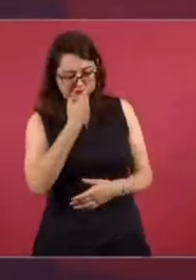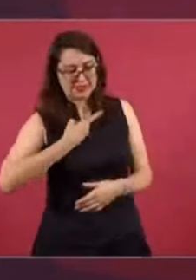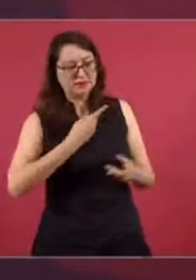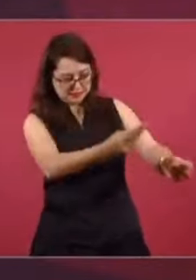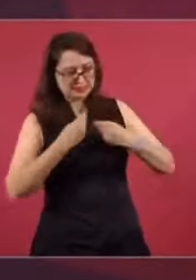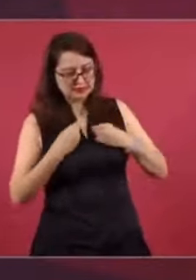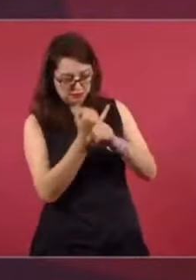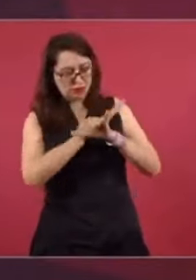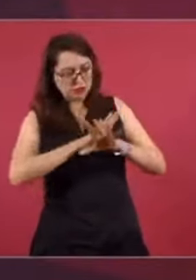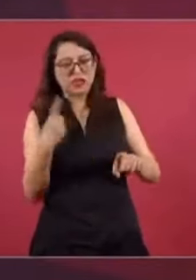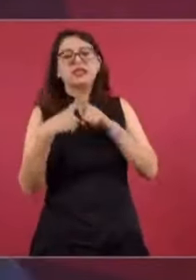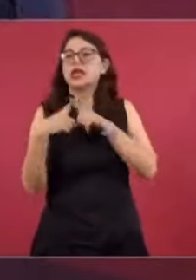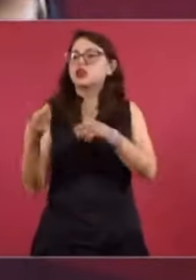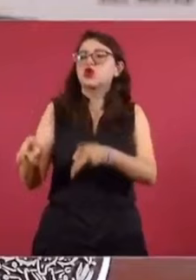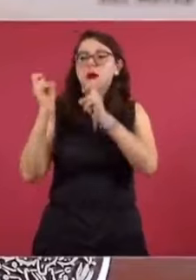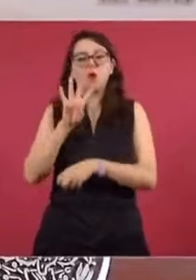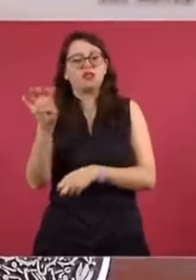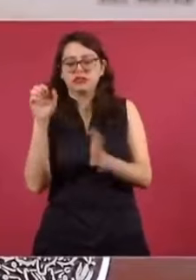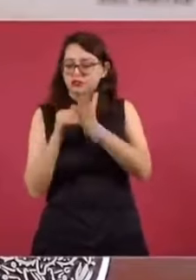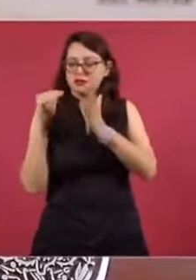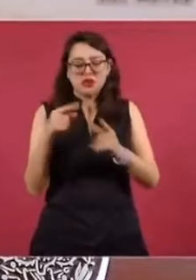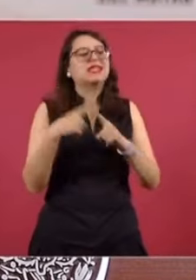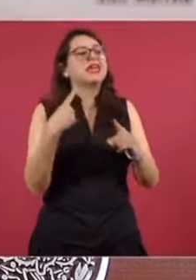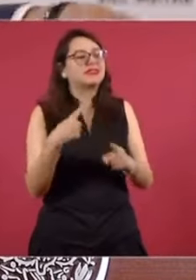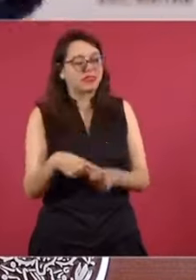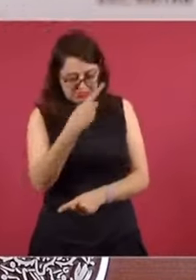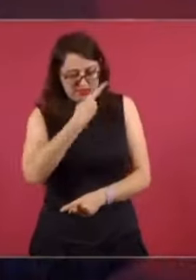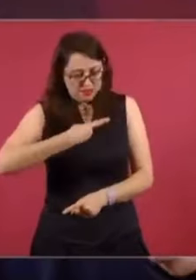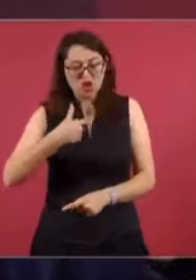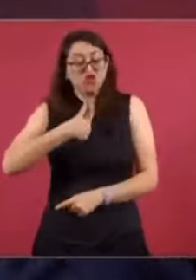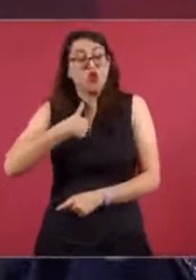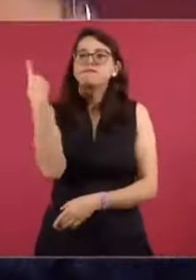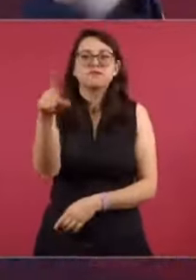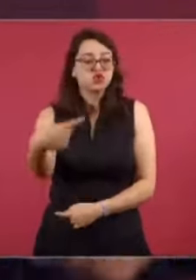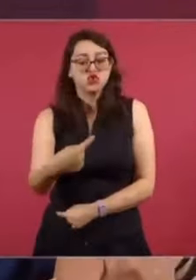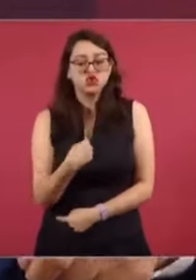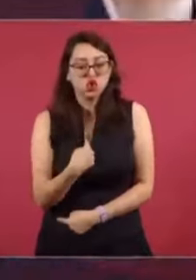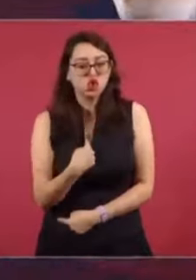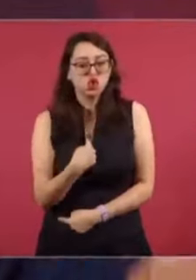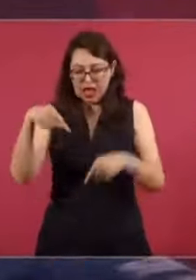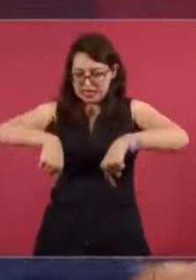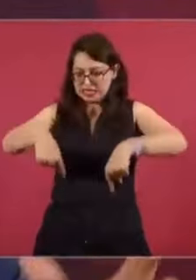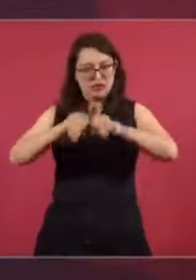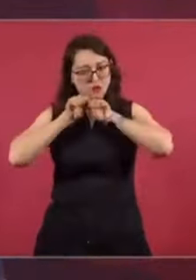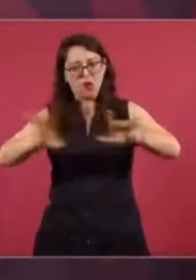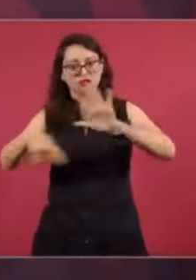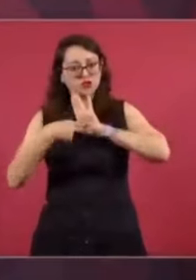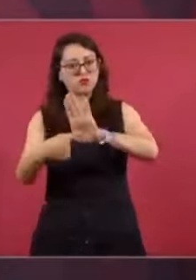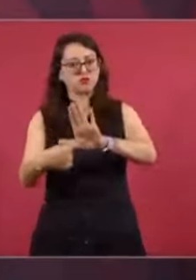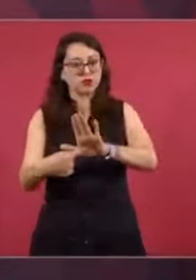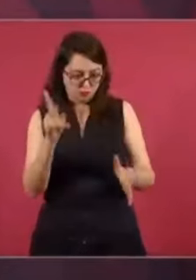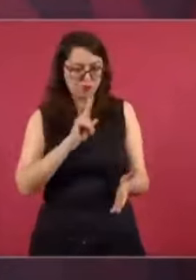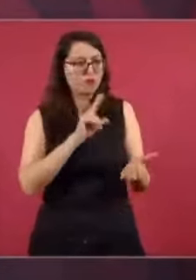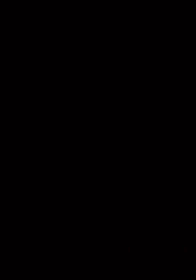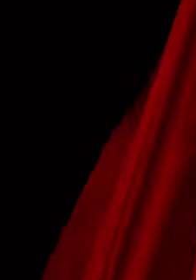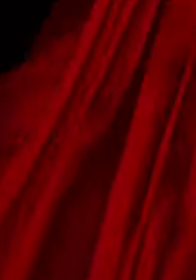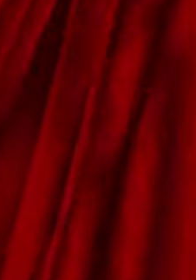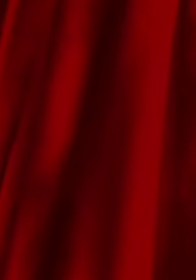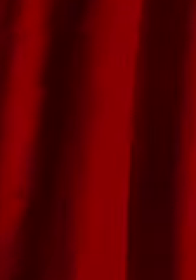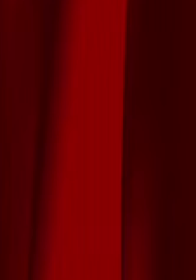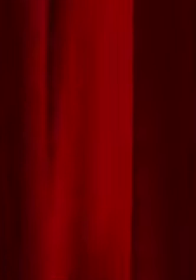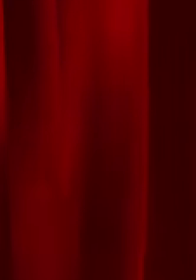las pruebas y yo presento la denuncia. Lo hago públicamente aquí. Nada más que quiero las pruebas.